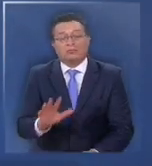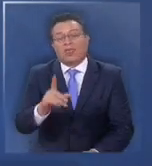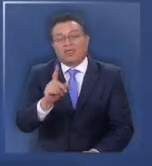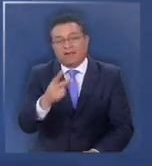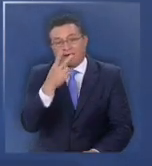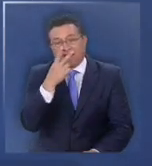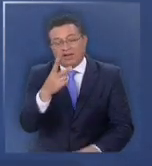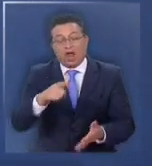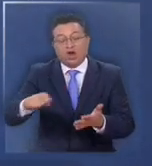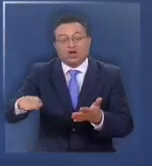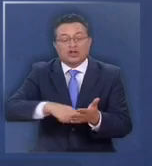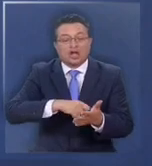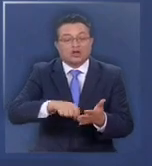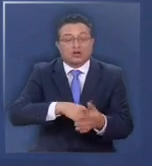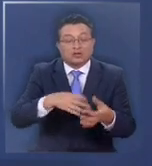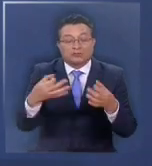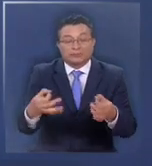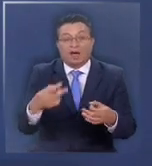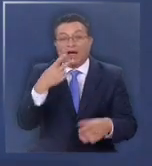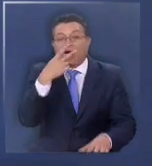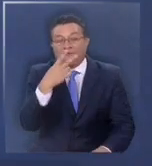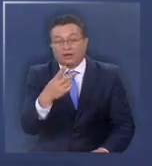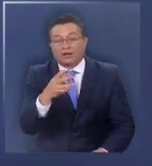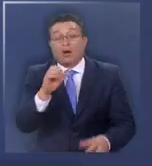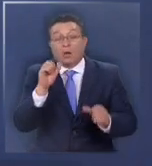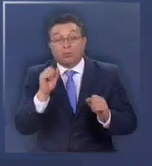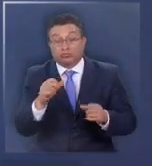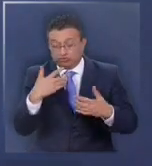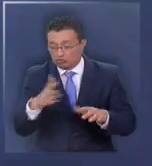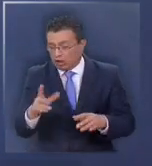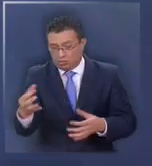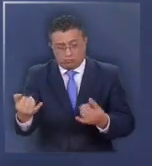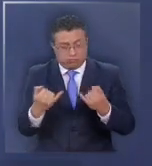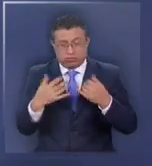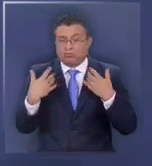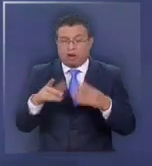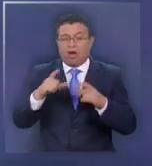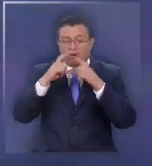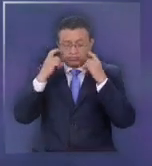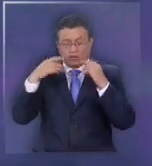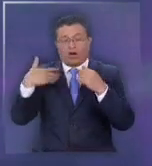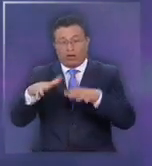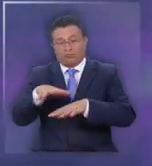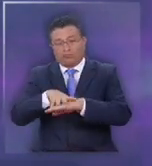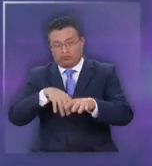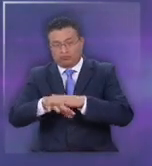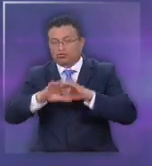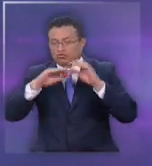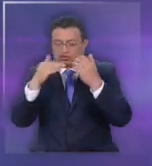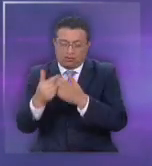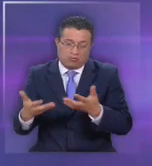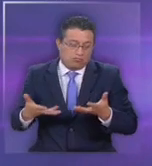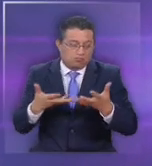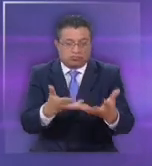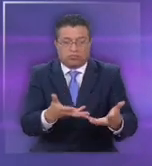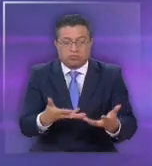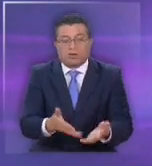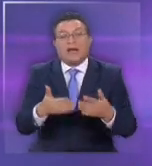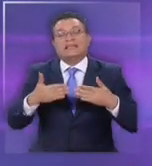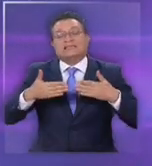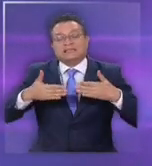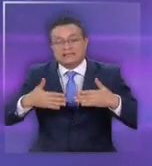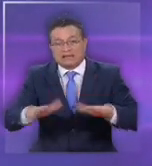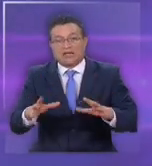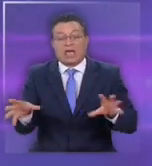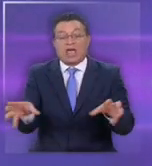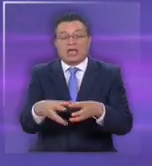contratos vigentes pero hasta el momento la información que manejo es que se han puesto al día y la han proporcionado los antecedentes o el material a